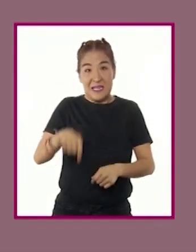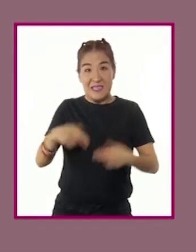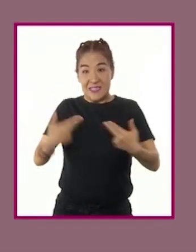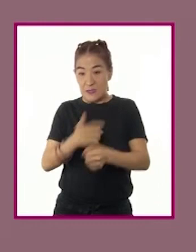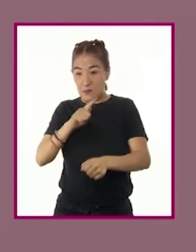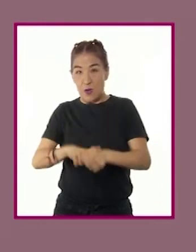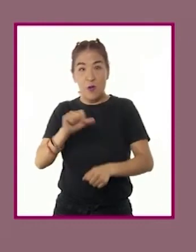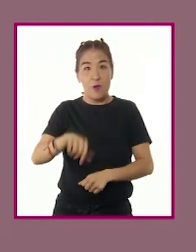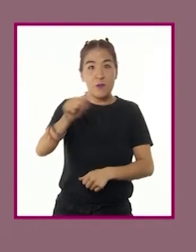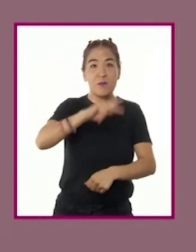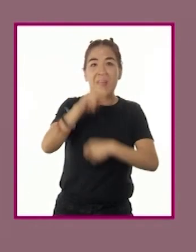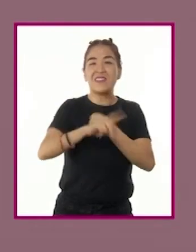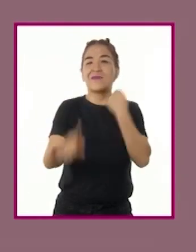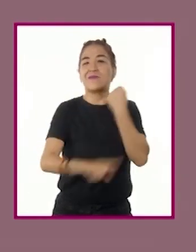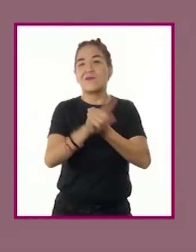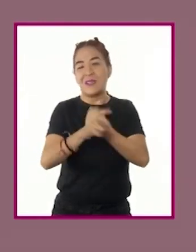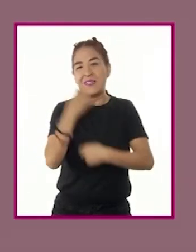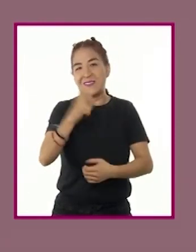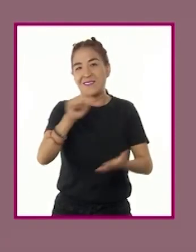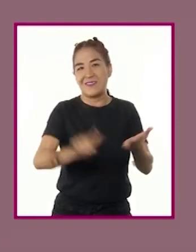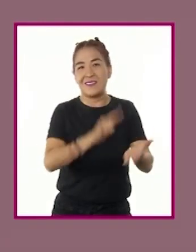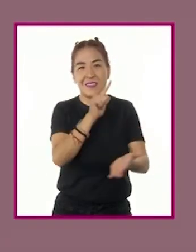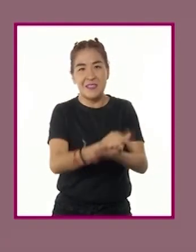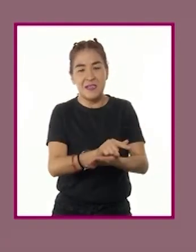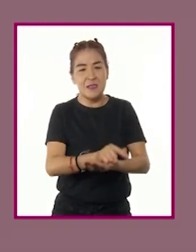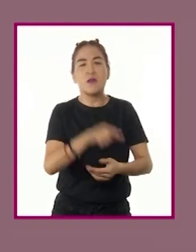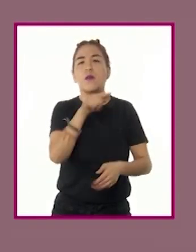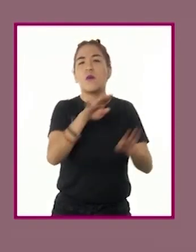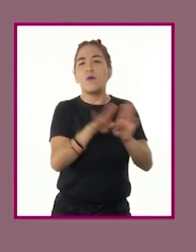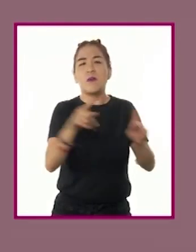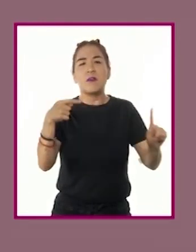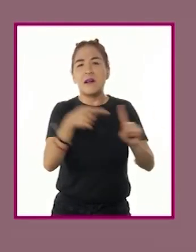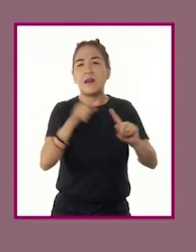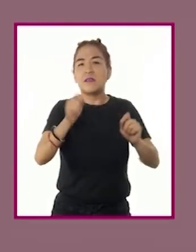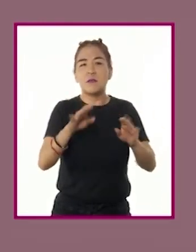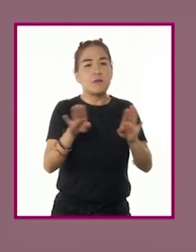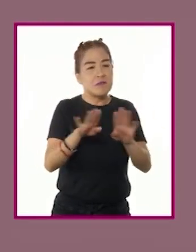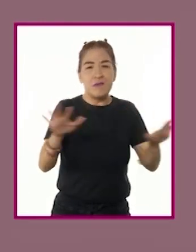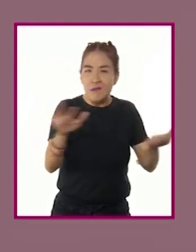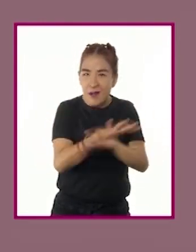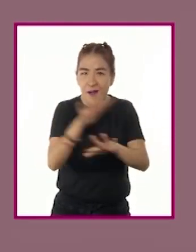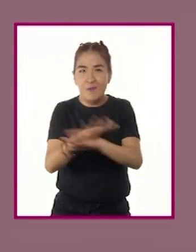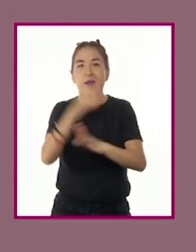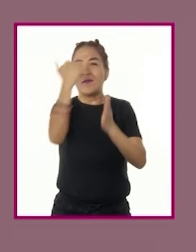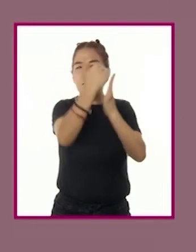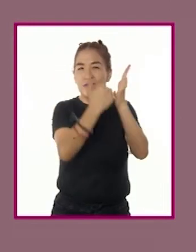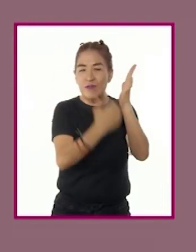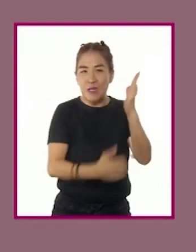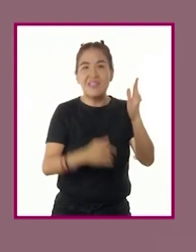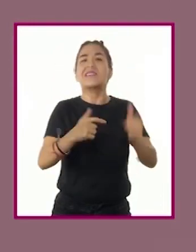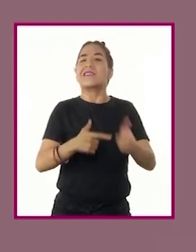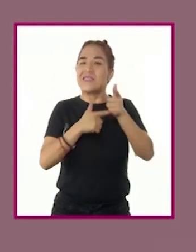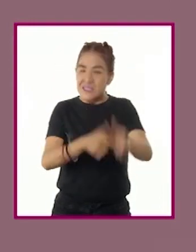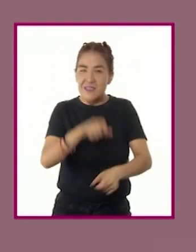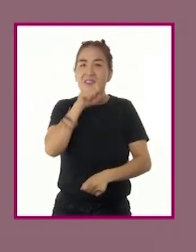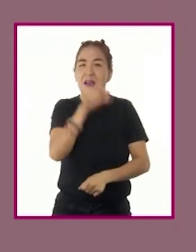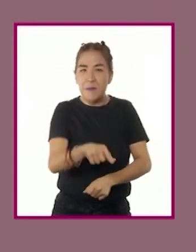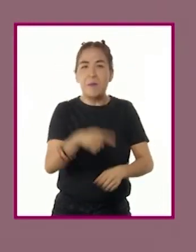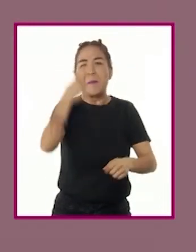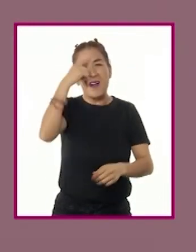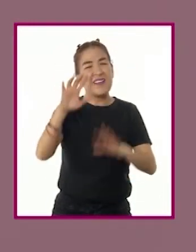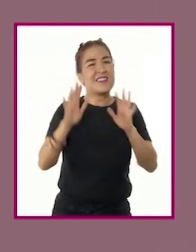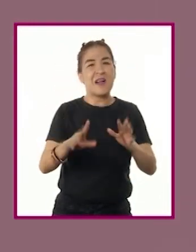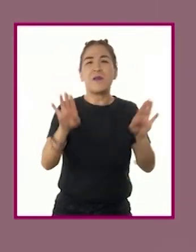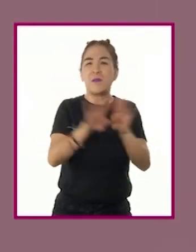y extranjeros ante las leyes. La legislación en conjunto se ha modificado y sigue haciéndolo para evitar que